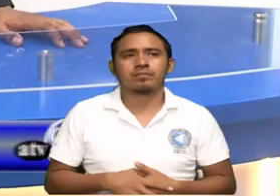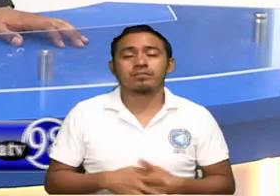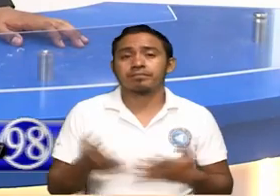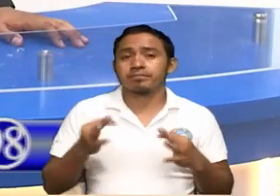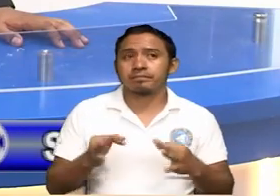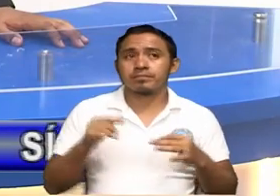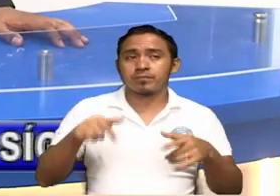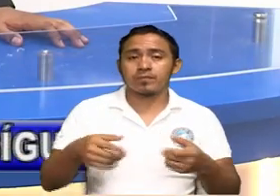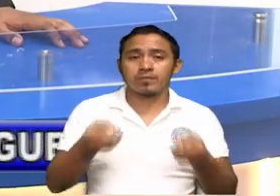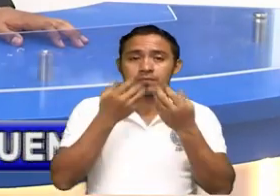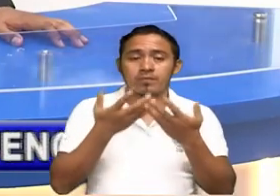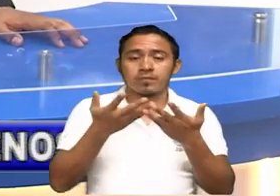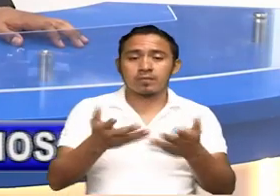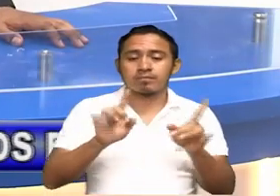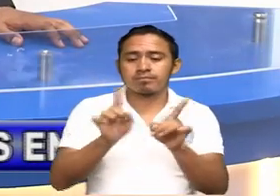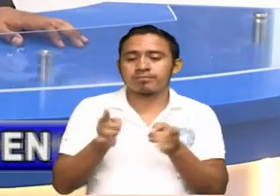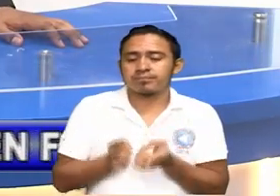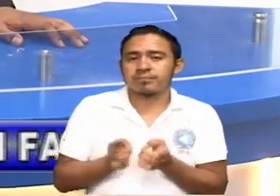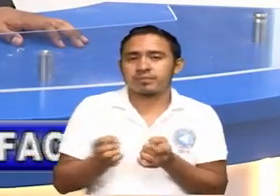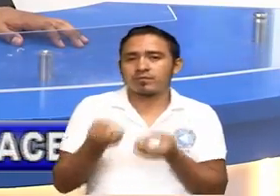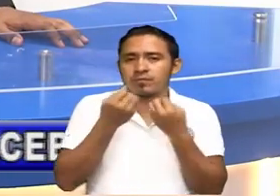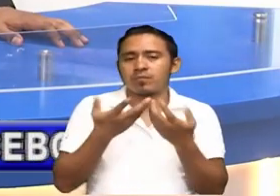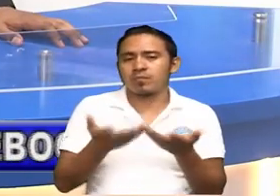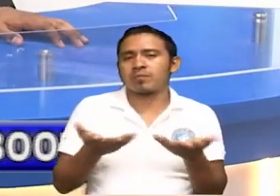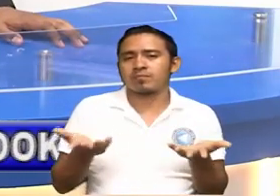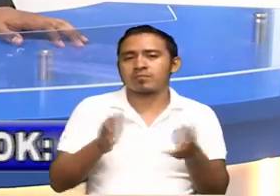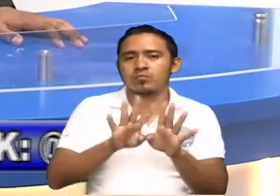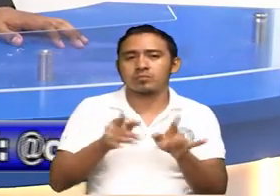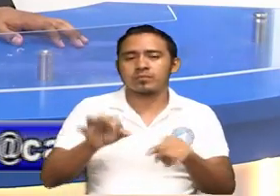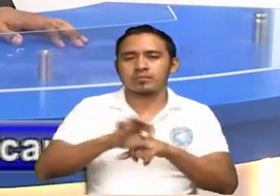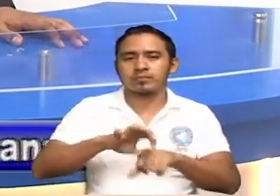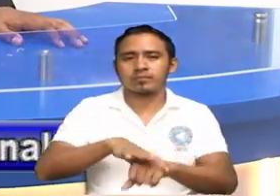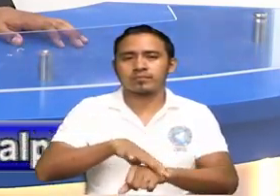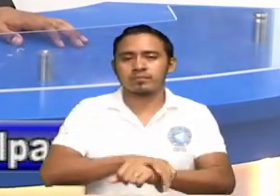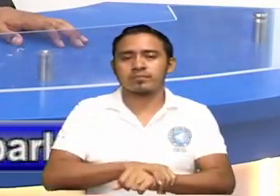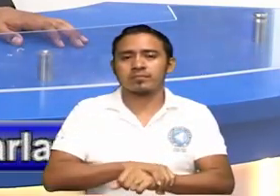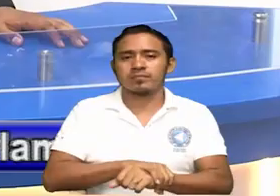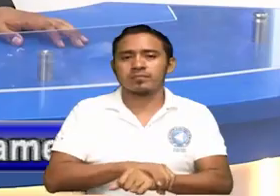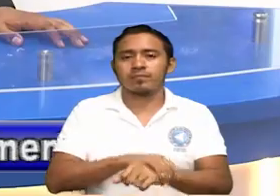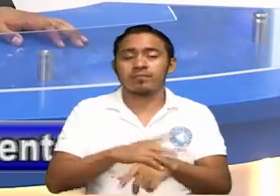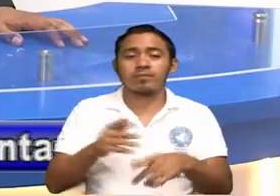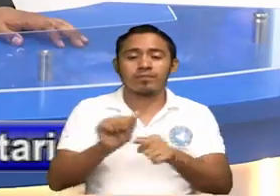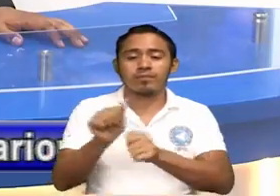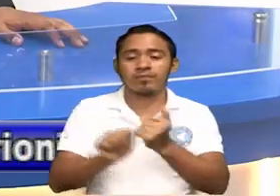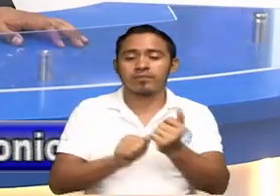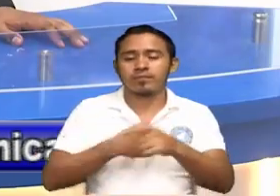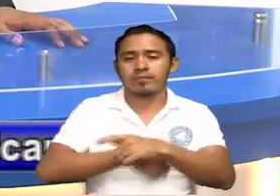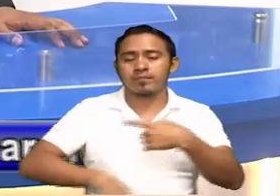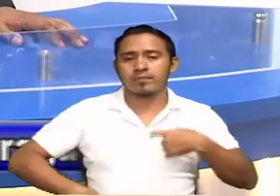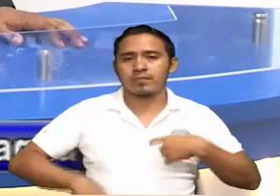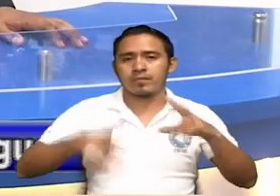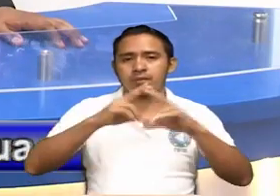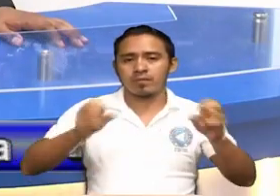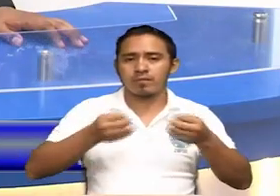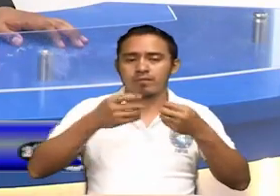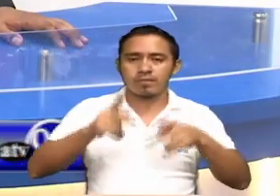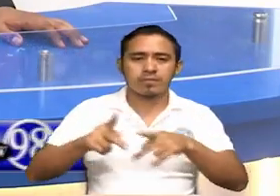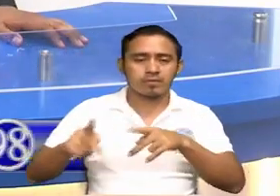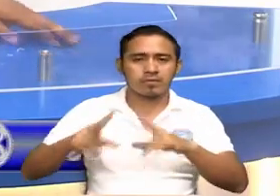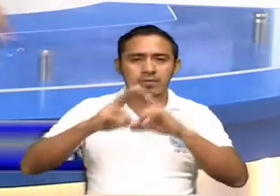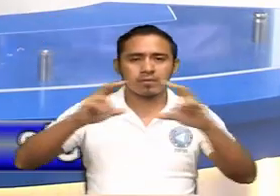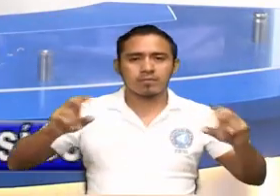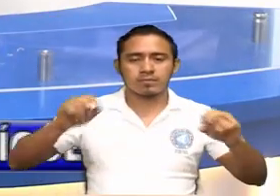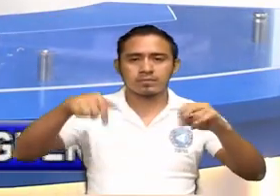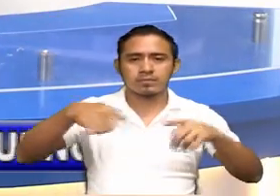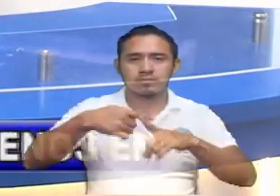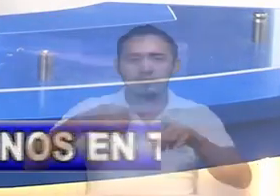Bien, y ahora les dejamos con un resumen del mensaje que enviara la compañera Rosario Murillo, vicepresidenta de la República, al pueblo nicaragüense